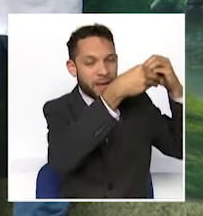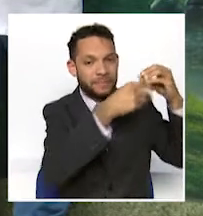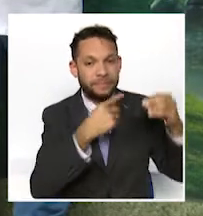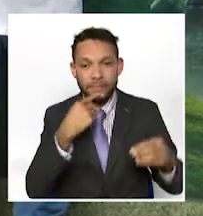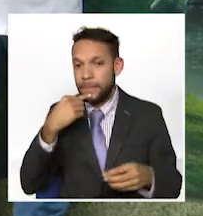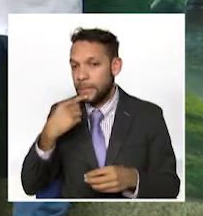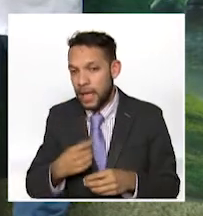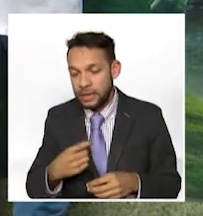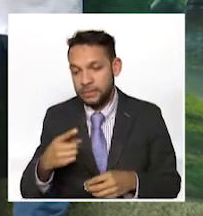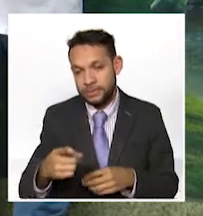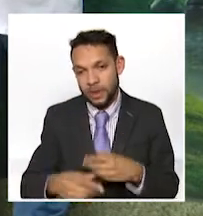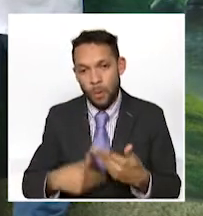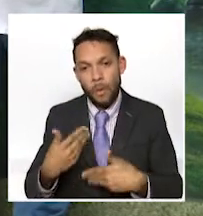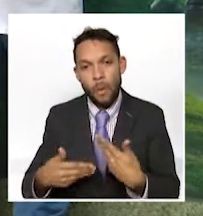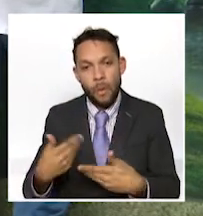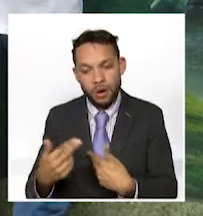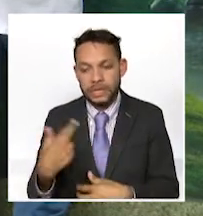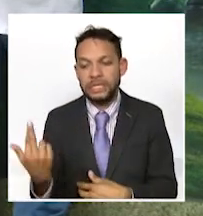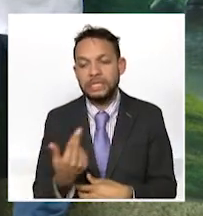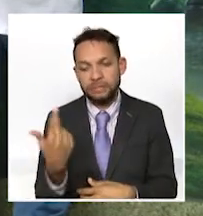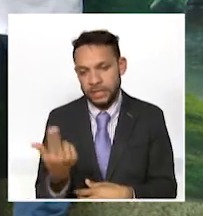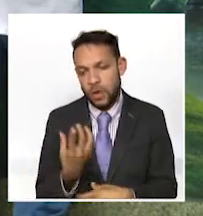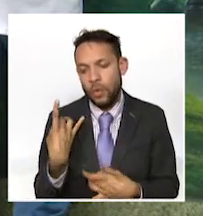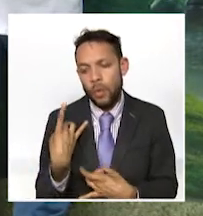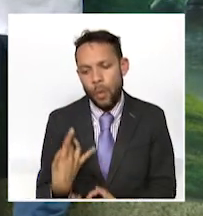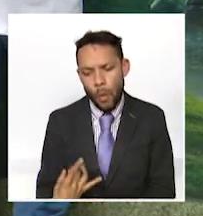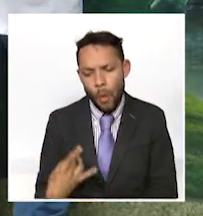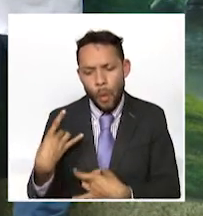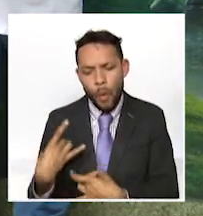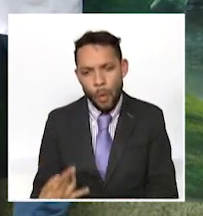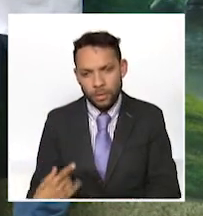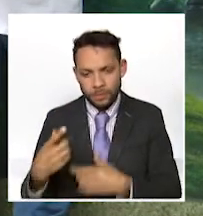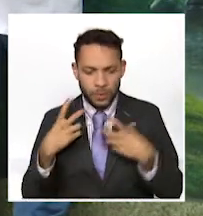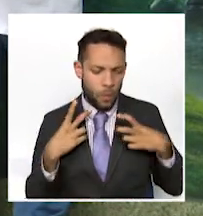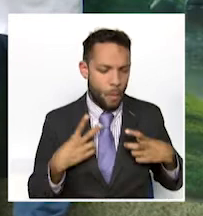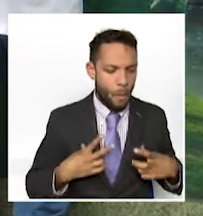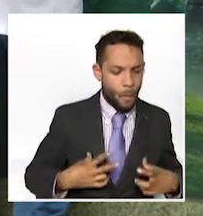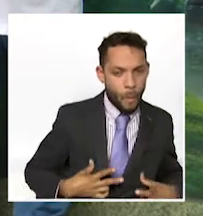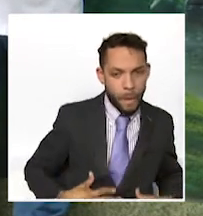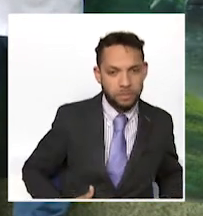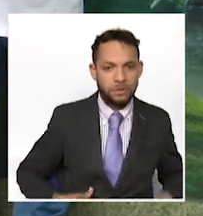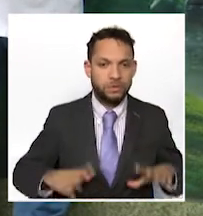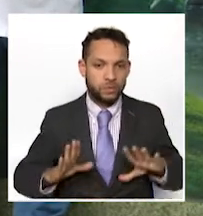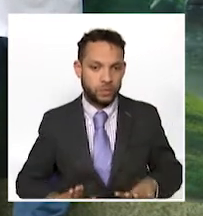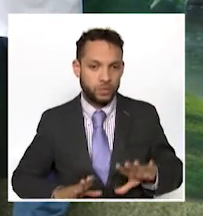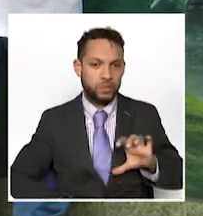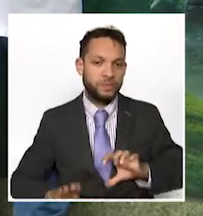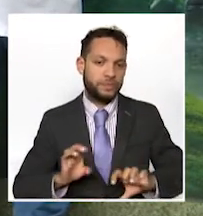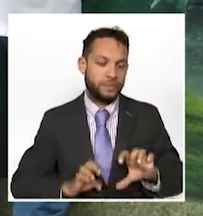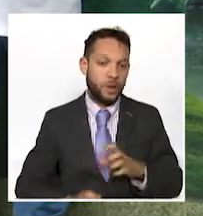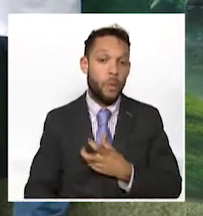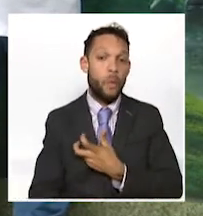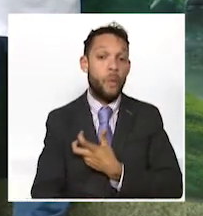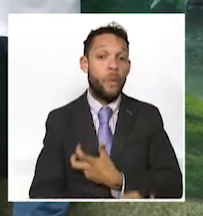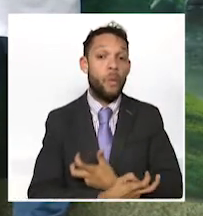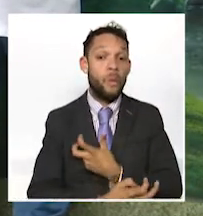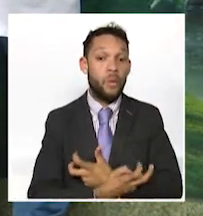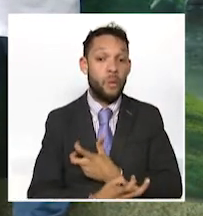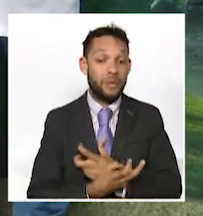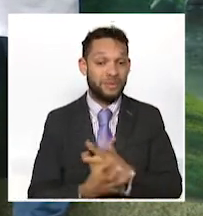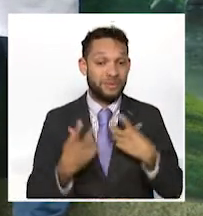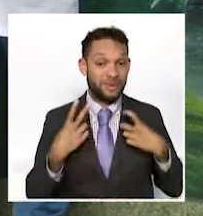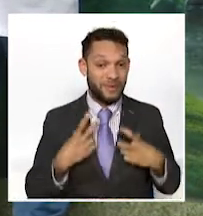pero repetidos en el tiempo pueden producir traumas y lesiones a nivel de sobre todo el sistema osteomuscular. Entonces es muy